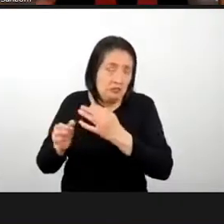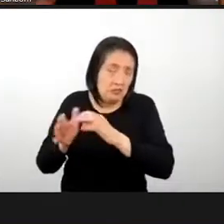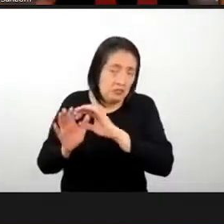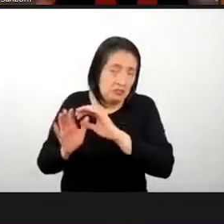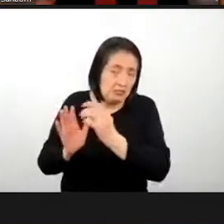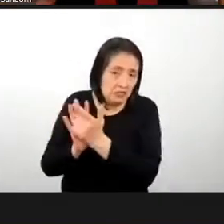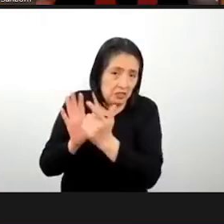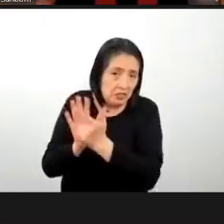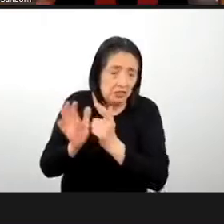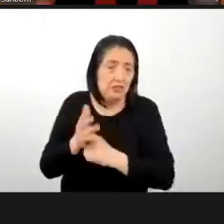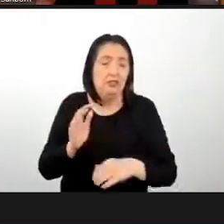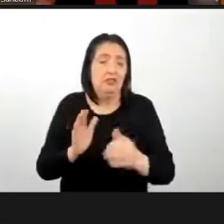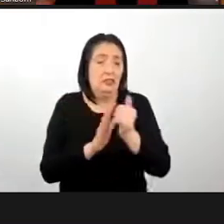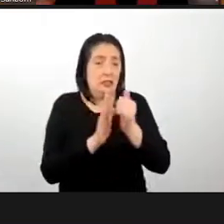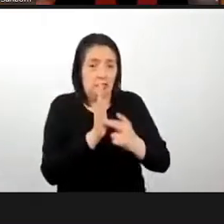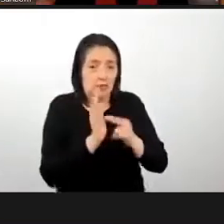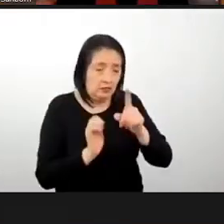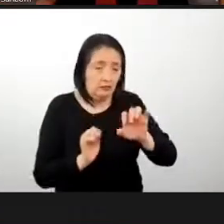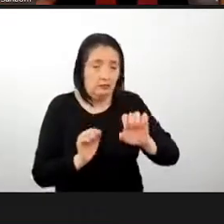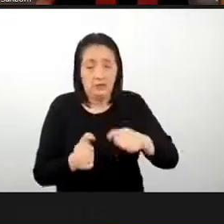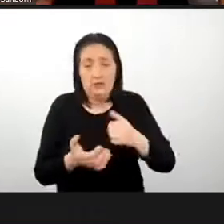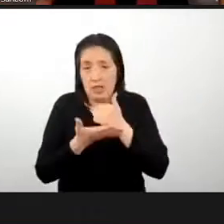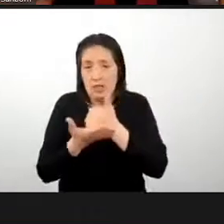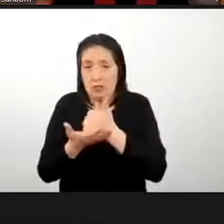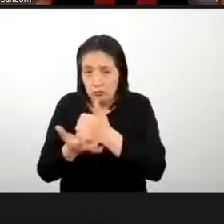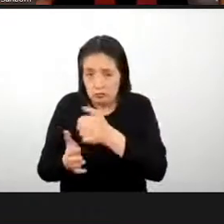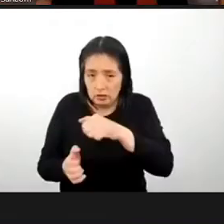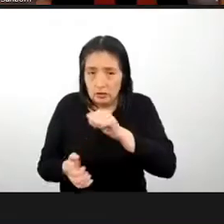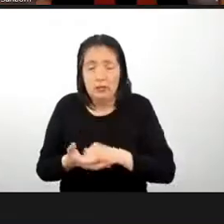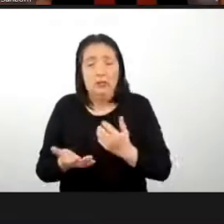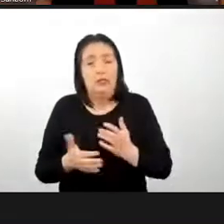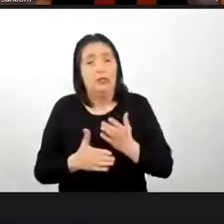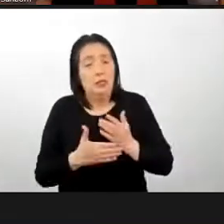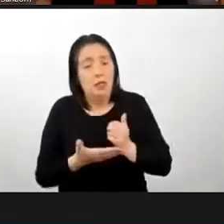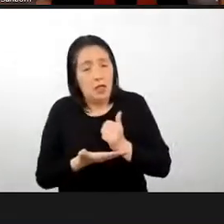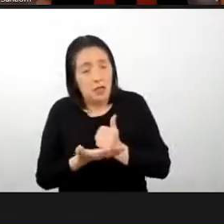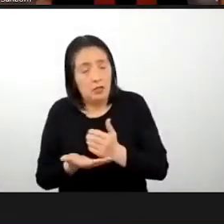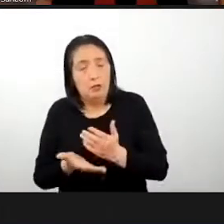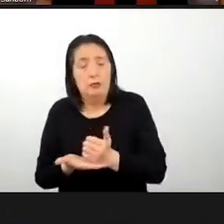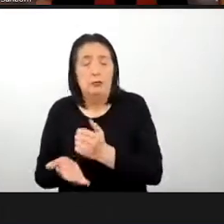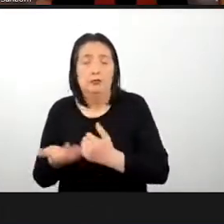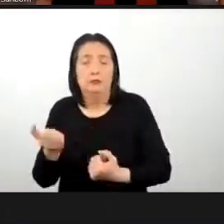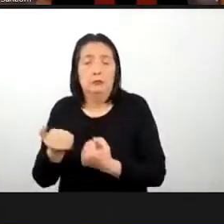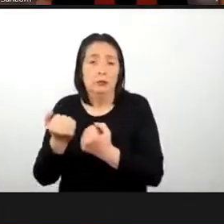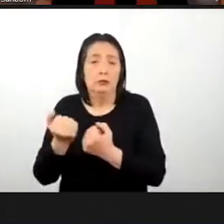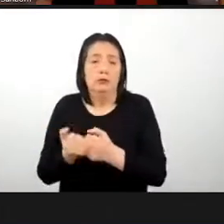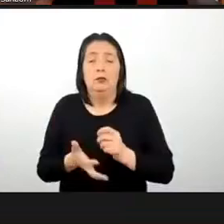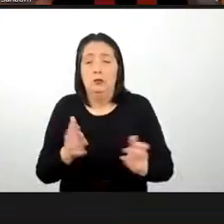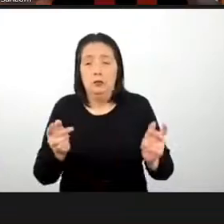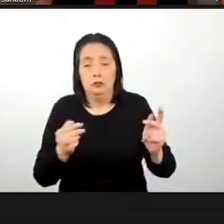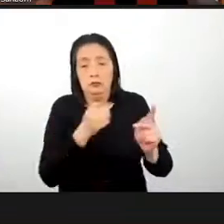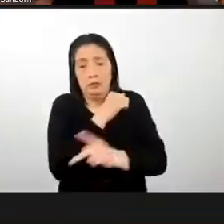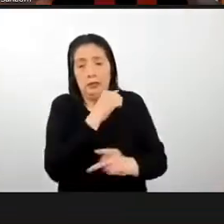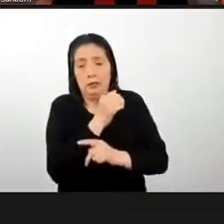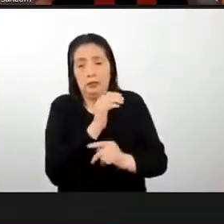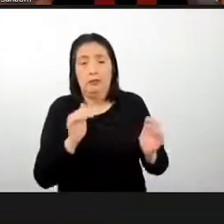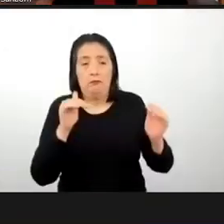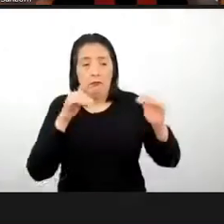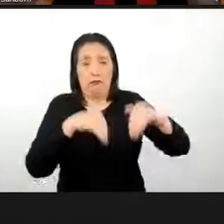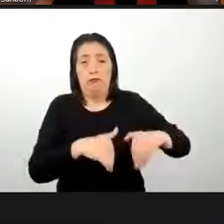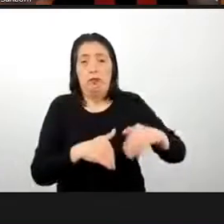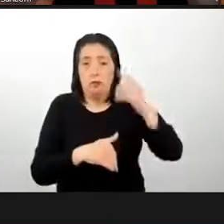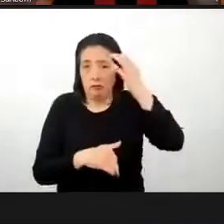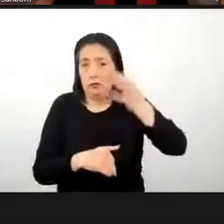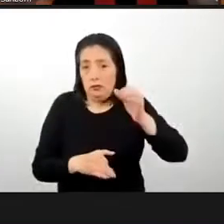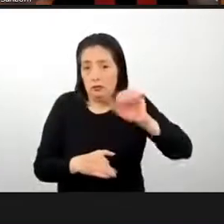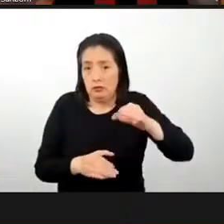66, de ayudar, ¿no? De ayudar y colaborar con los países que están peor. Yo creo que esto es una obligación histórica